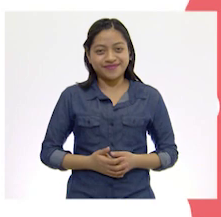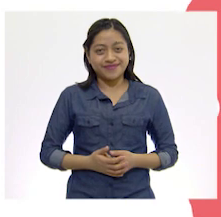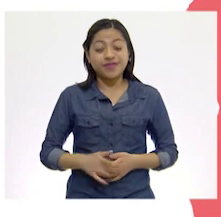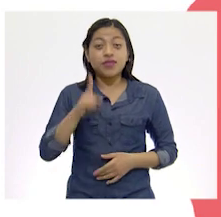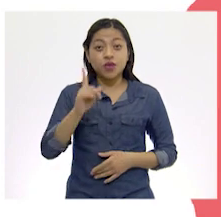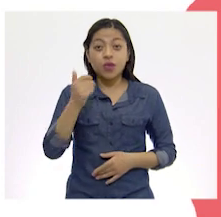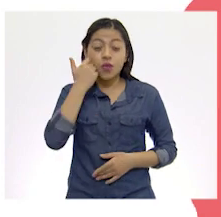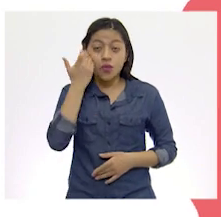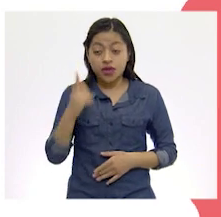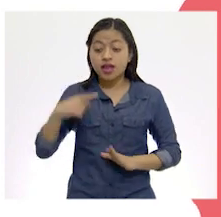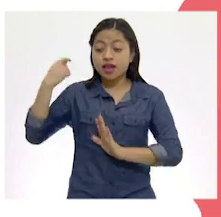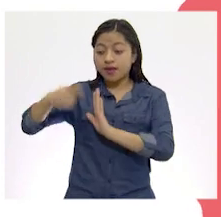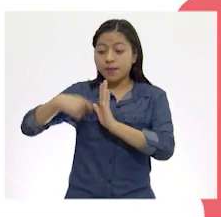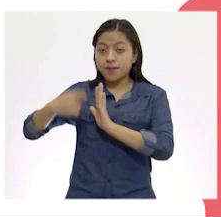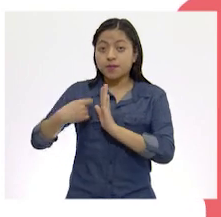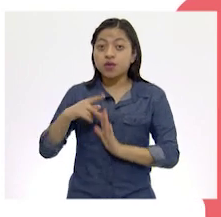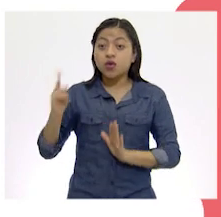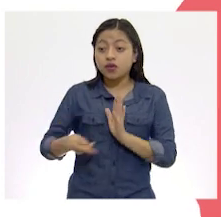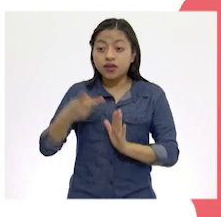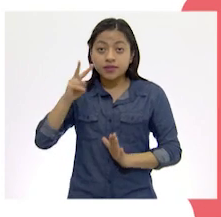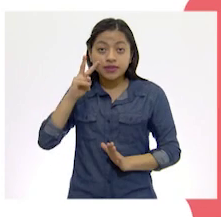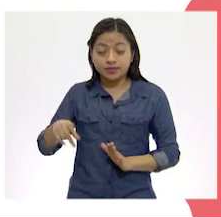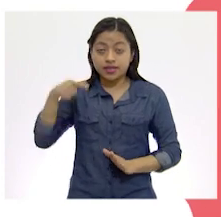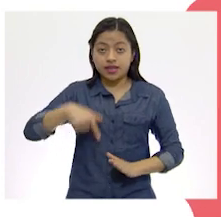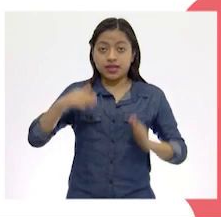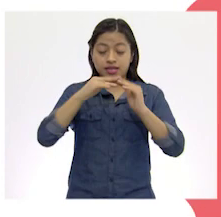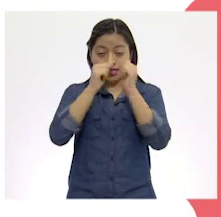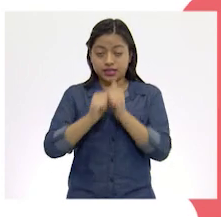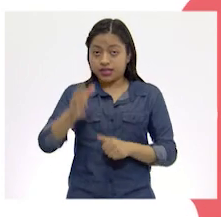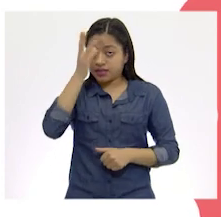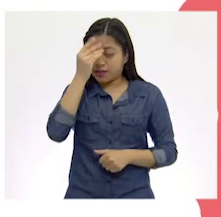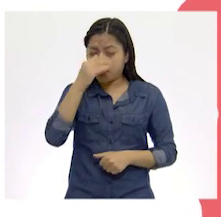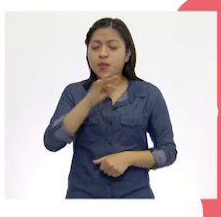Si quieres volver a ver los programas de Aprende en Casa, los puedes